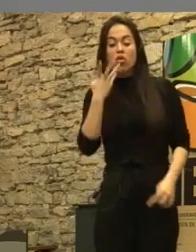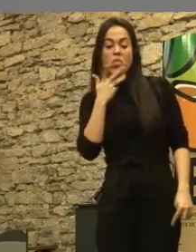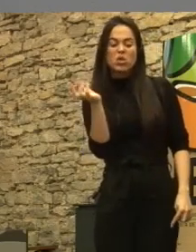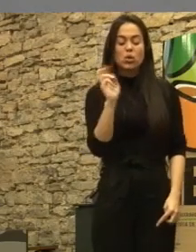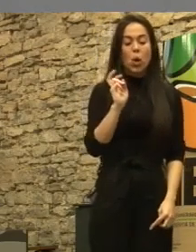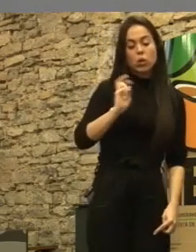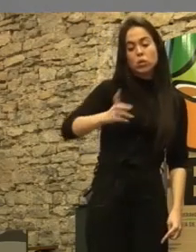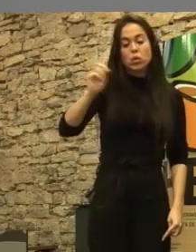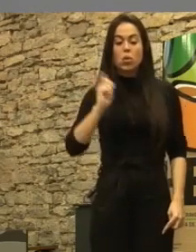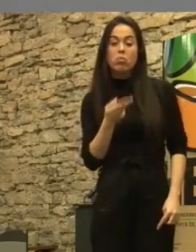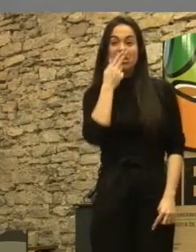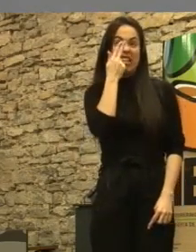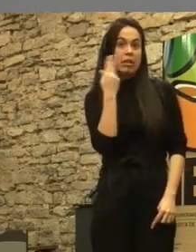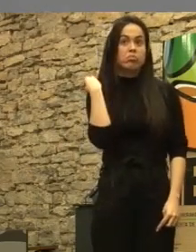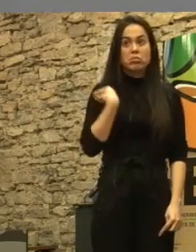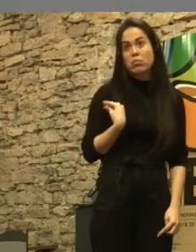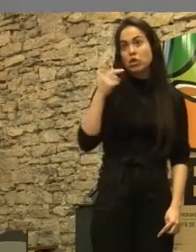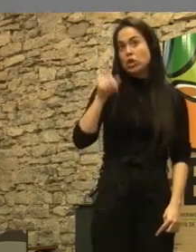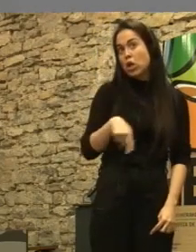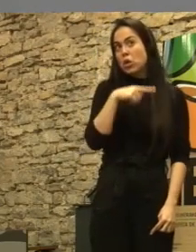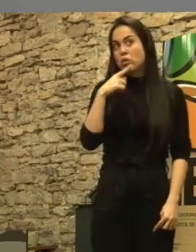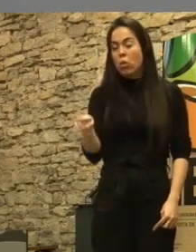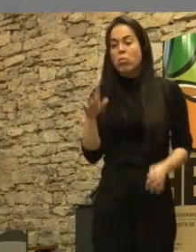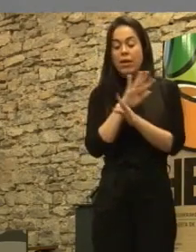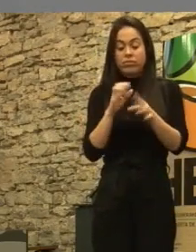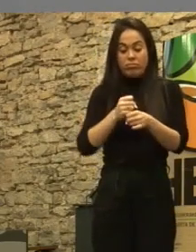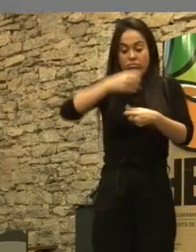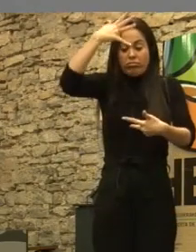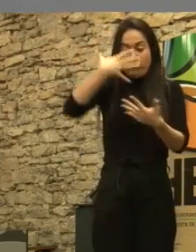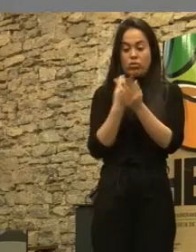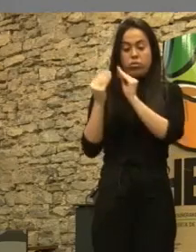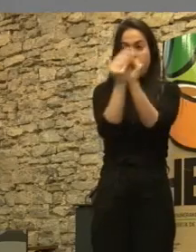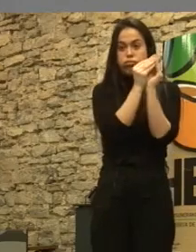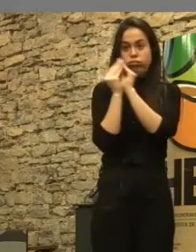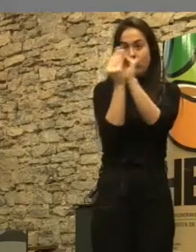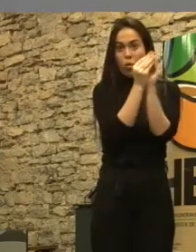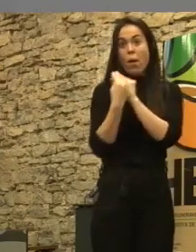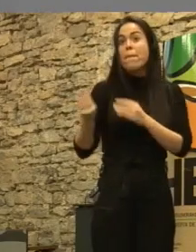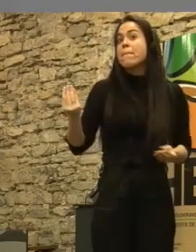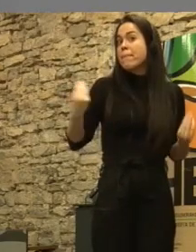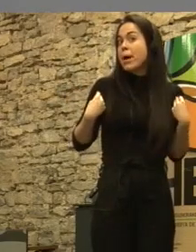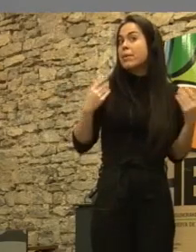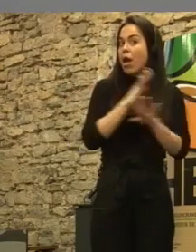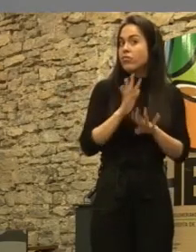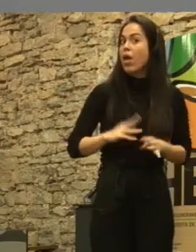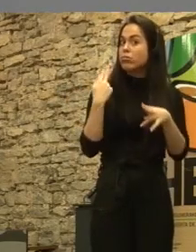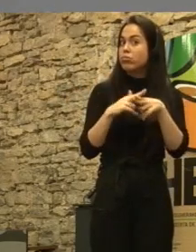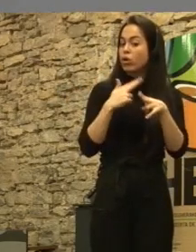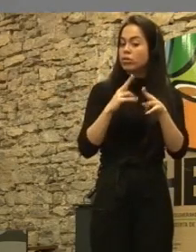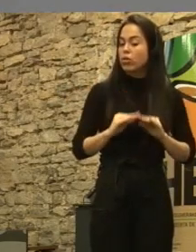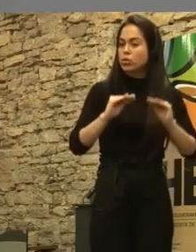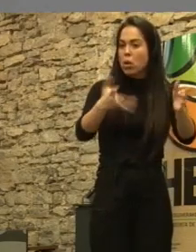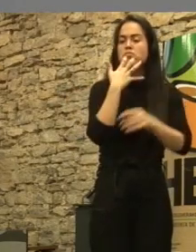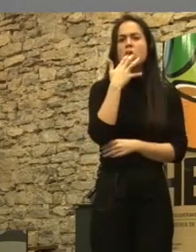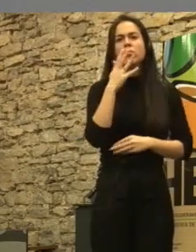mismos intereses, en parte, y viven en esa pequeña comunidad, en ese pequeño micromundo, donde la política ahí puede ser eso. Vamos a compartir Internet. ¿Por